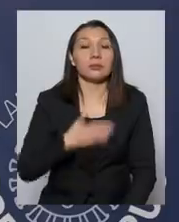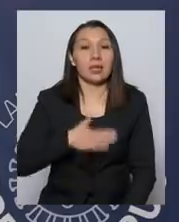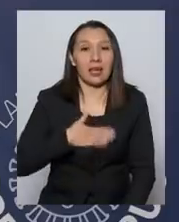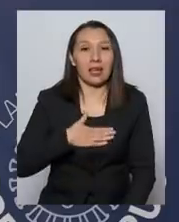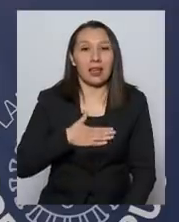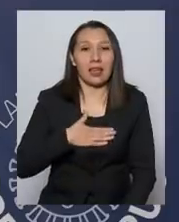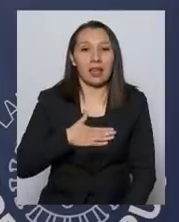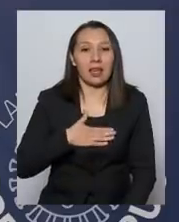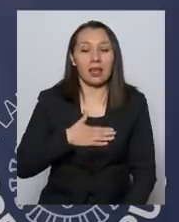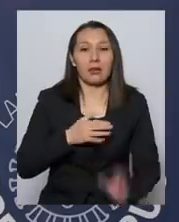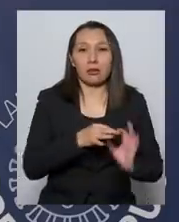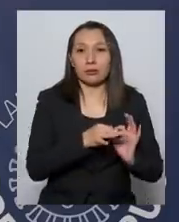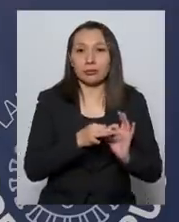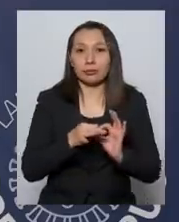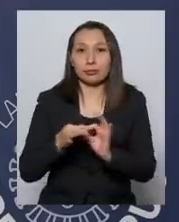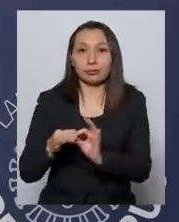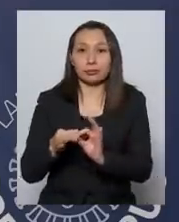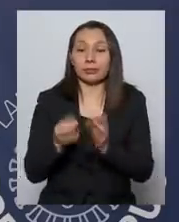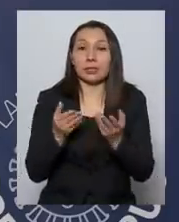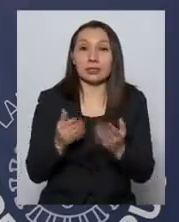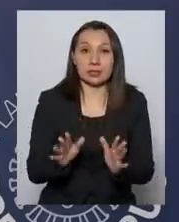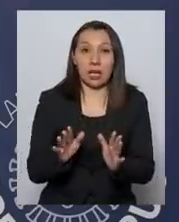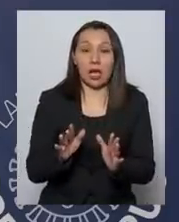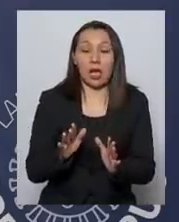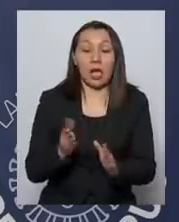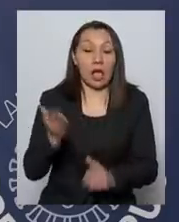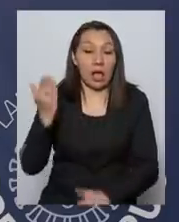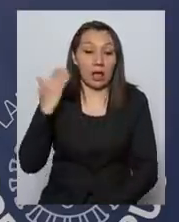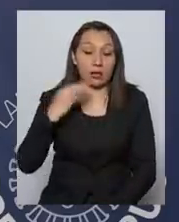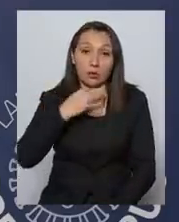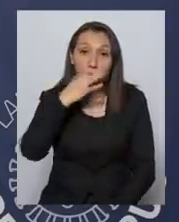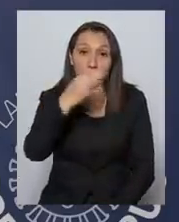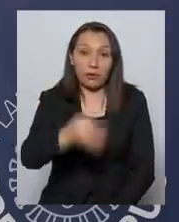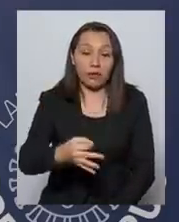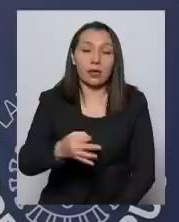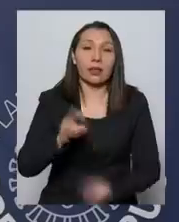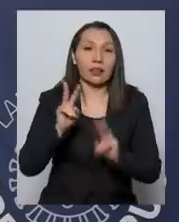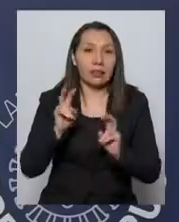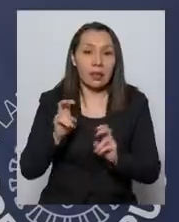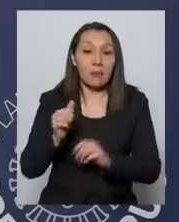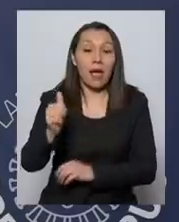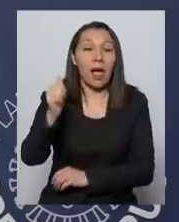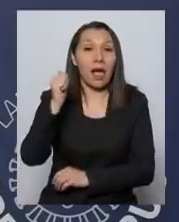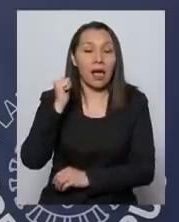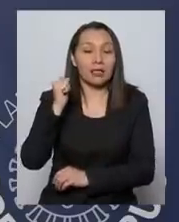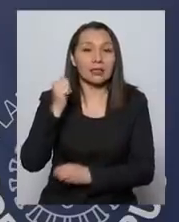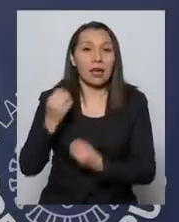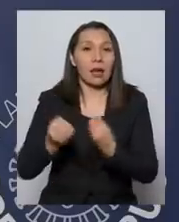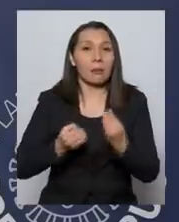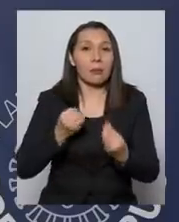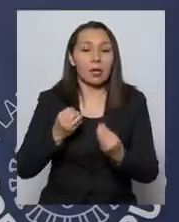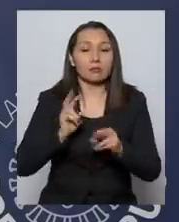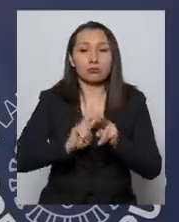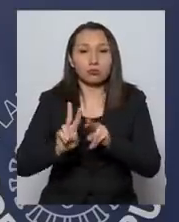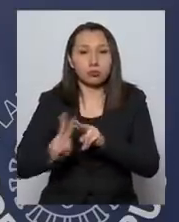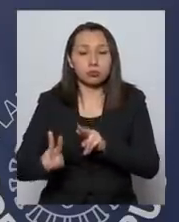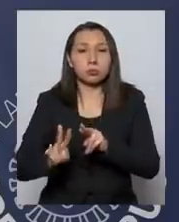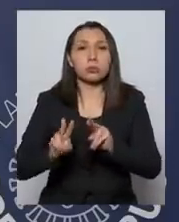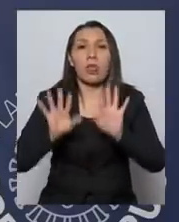quiero mencionar, como ya insinuaba, que en el día de ayer se